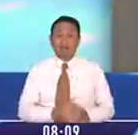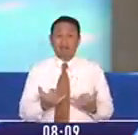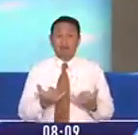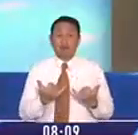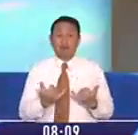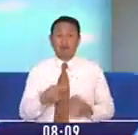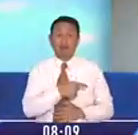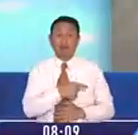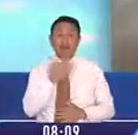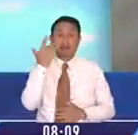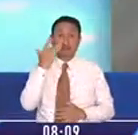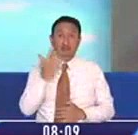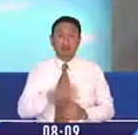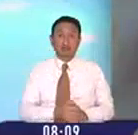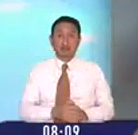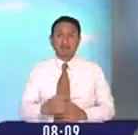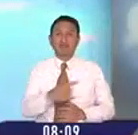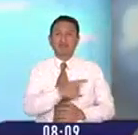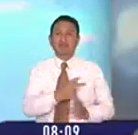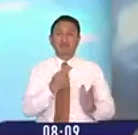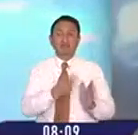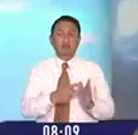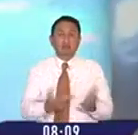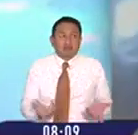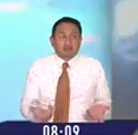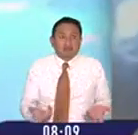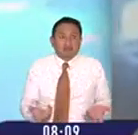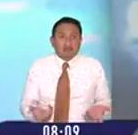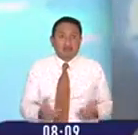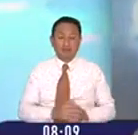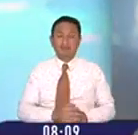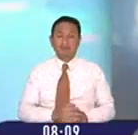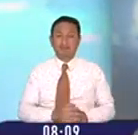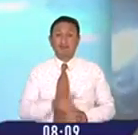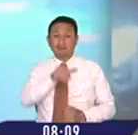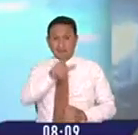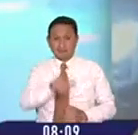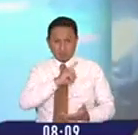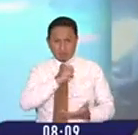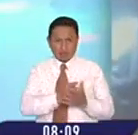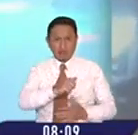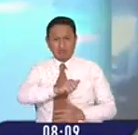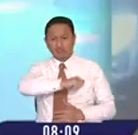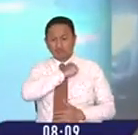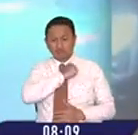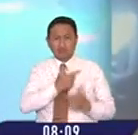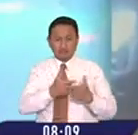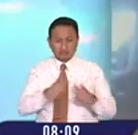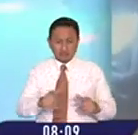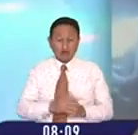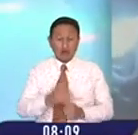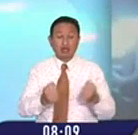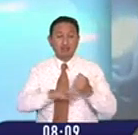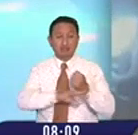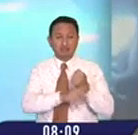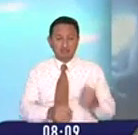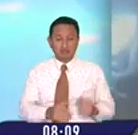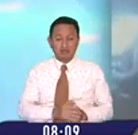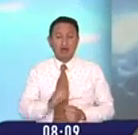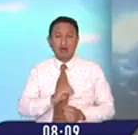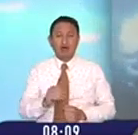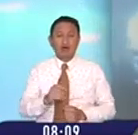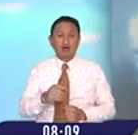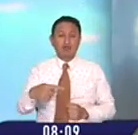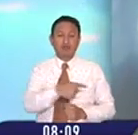gran misterio, nadie sabe a ciencia cierta qué pasó, si le secuestraron, lo liberaron, se robaron el carro o fue víctima